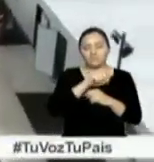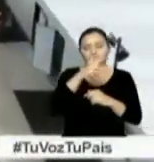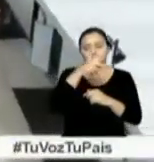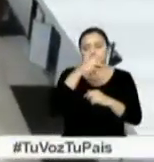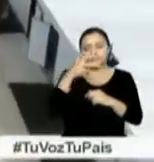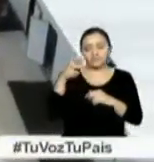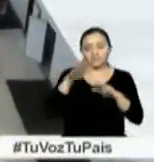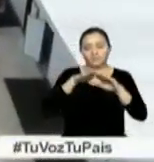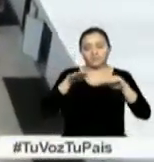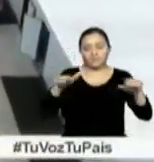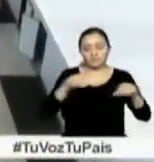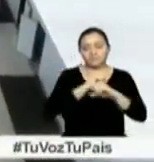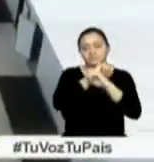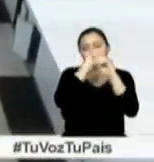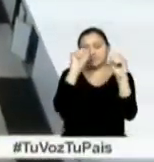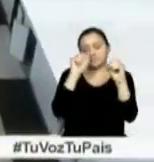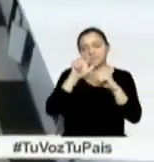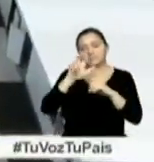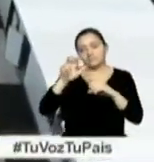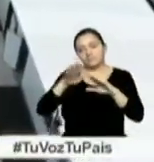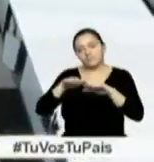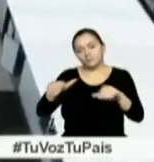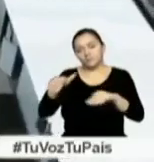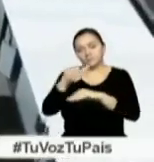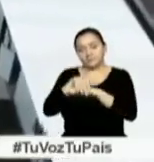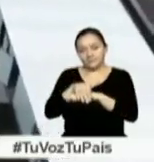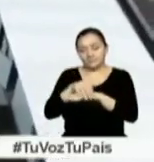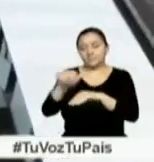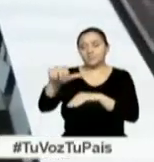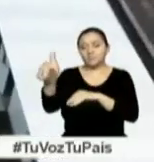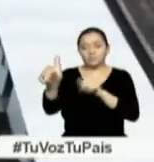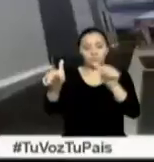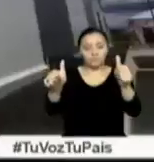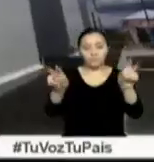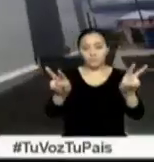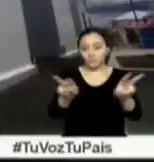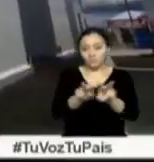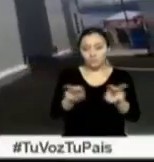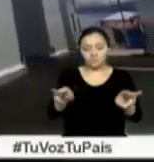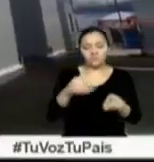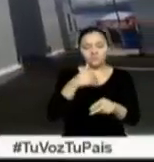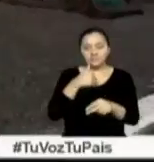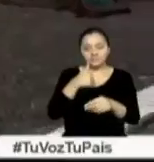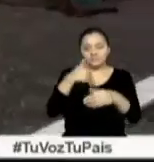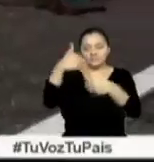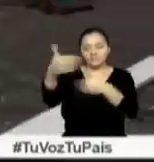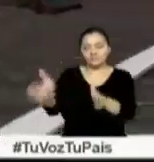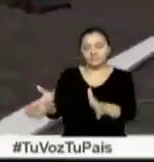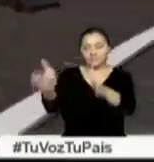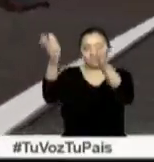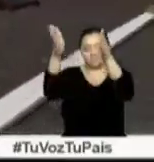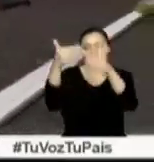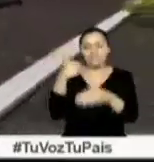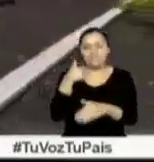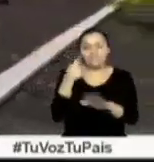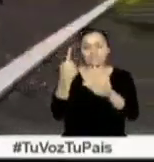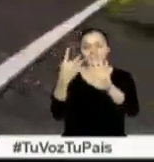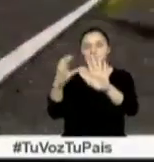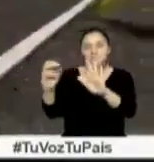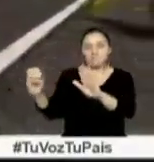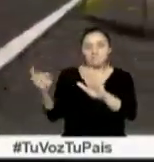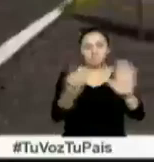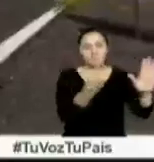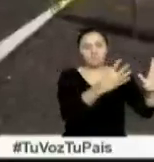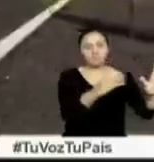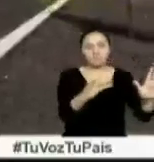jornada mientras que los establecimientos 9 de octubre y barquero contarán con un bloque adicional para recibir a 600